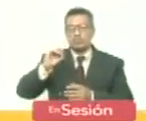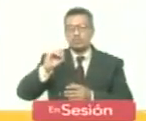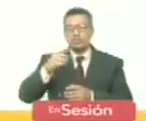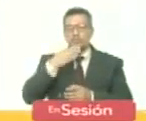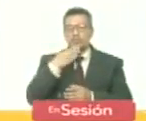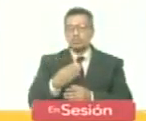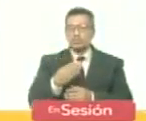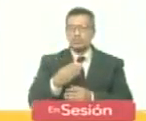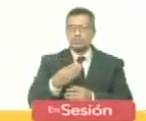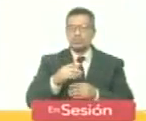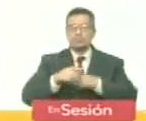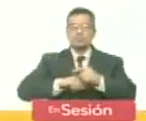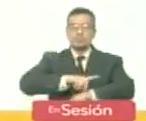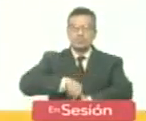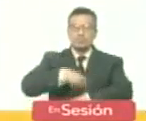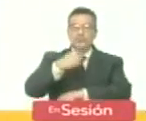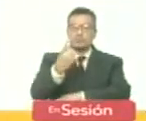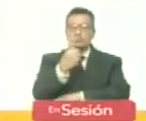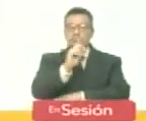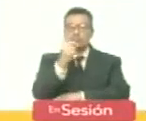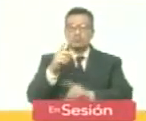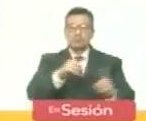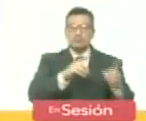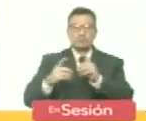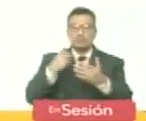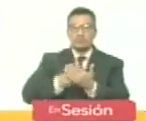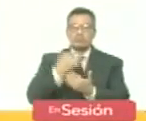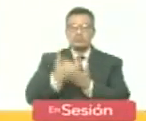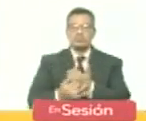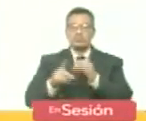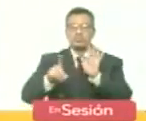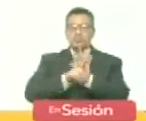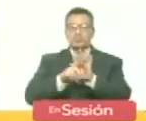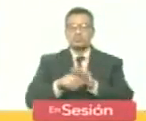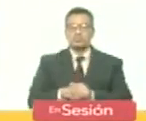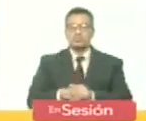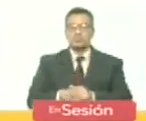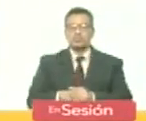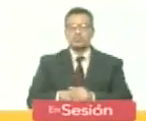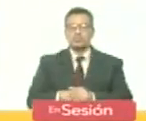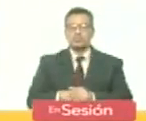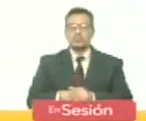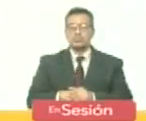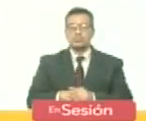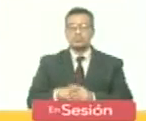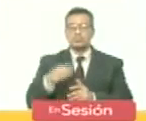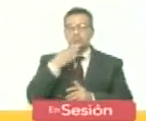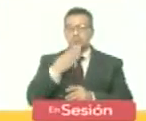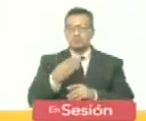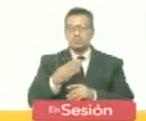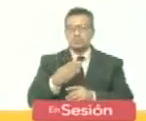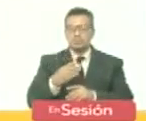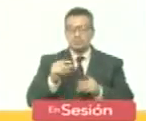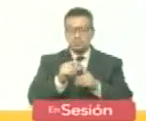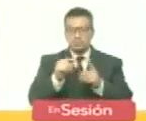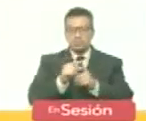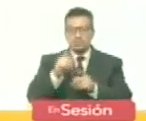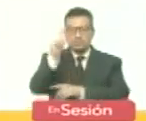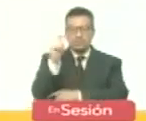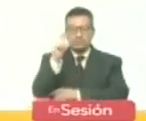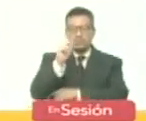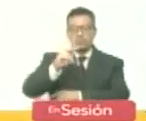solicitó el diferimiento de la primera discusión del proyecto de ley. Se dio luego el derecho de palabra al